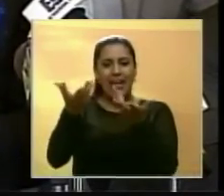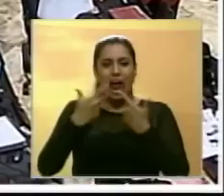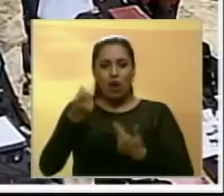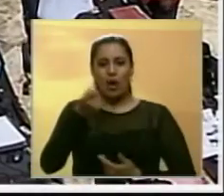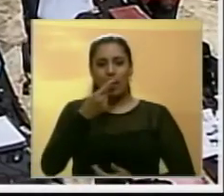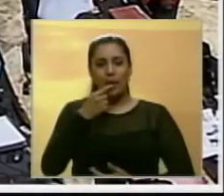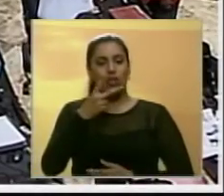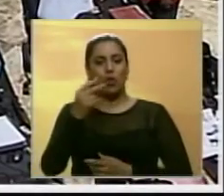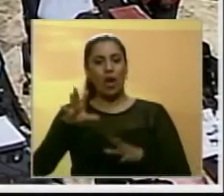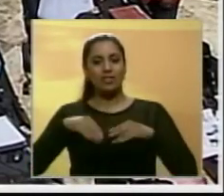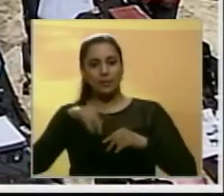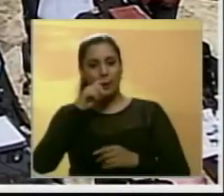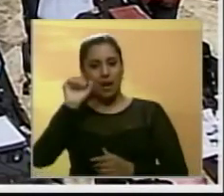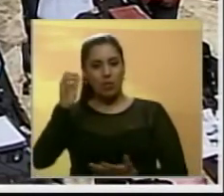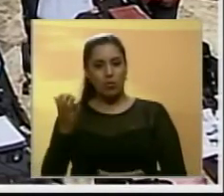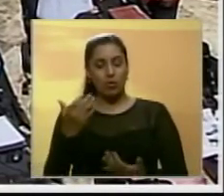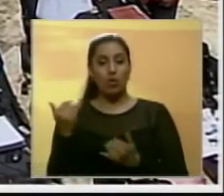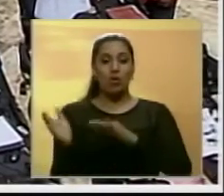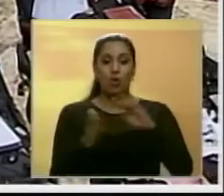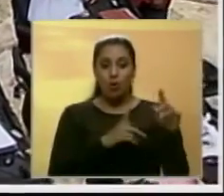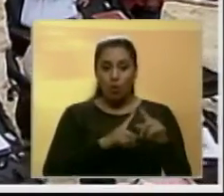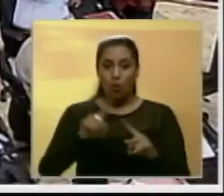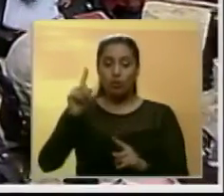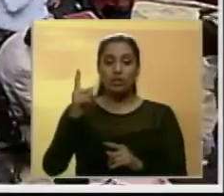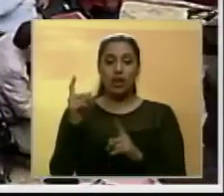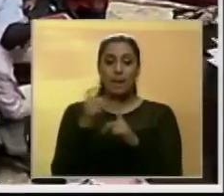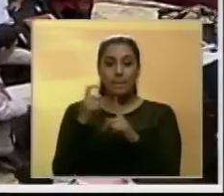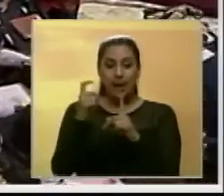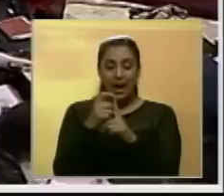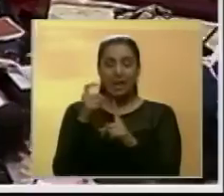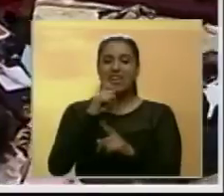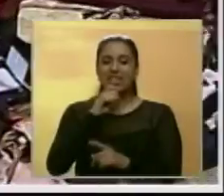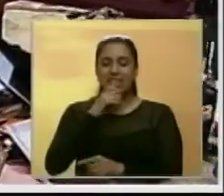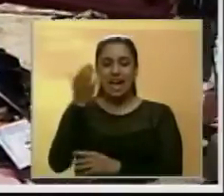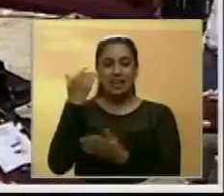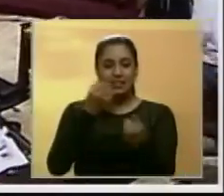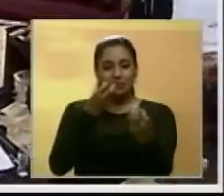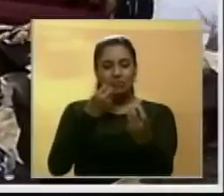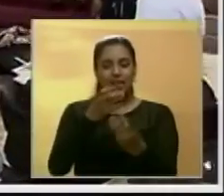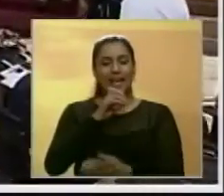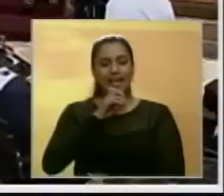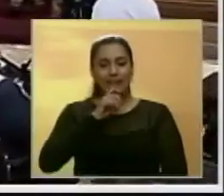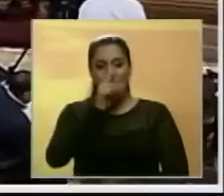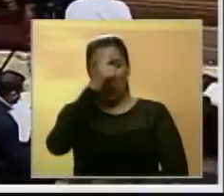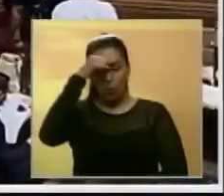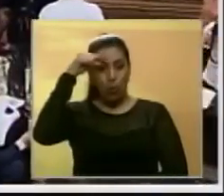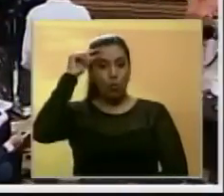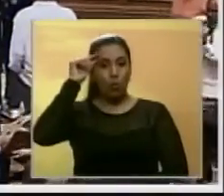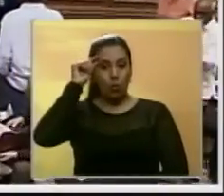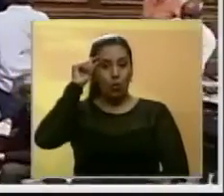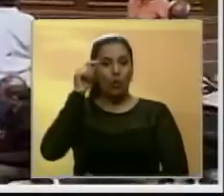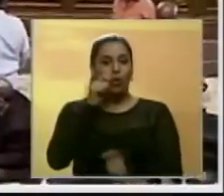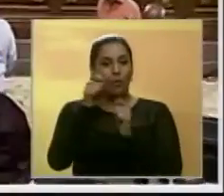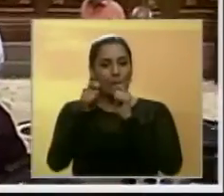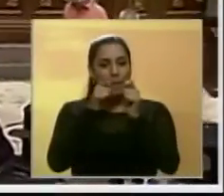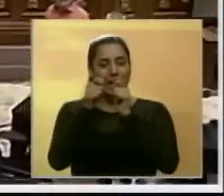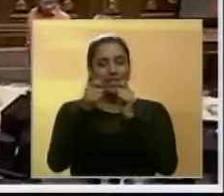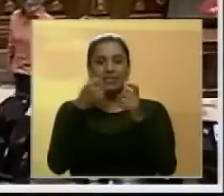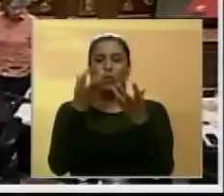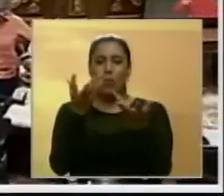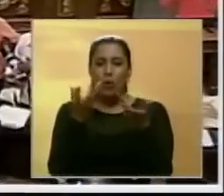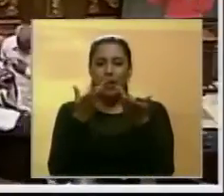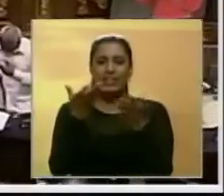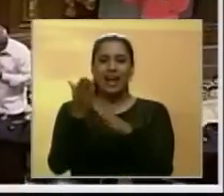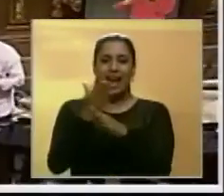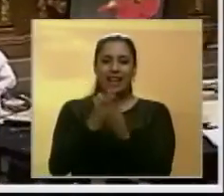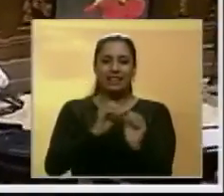medicina. Bien, entonces eran las palabras de Julio Borges durante esa rueda de prensa que les dije que